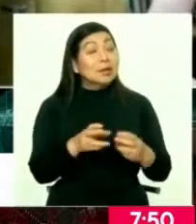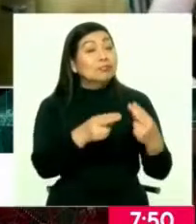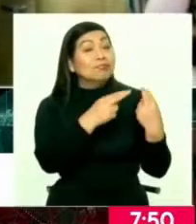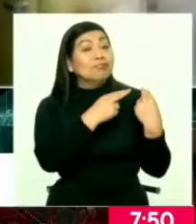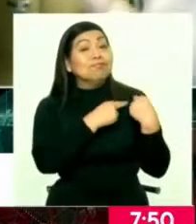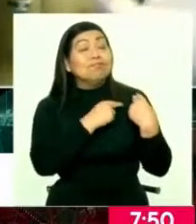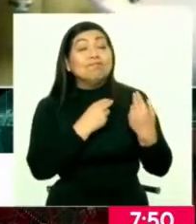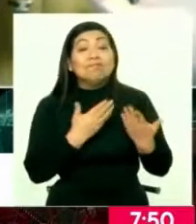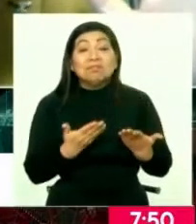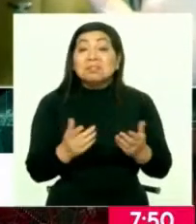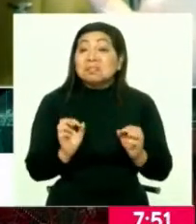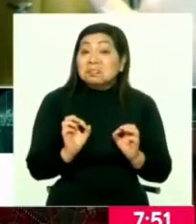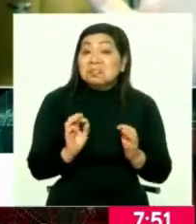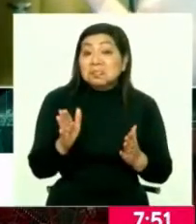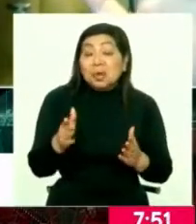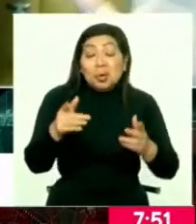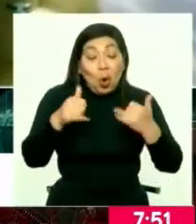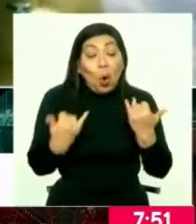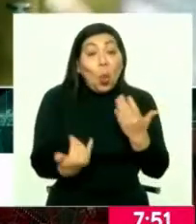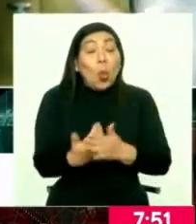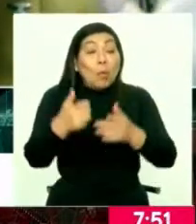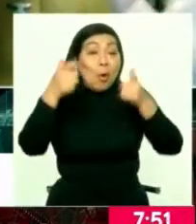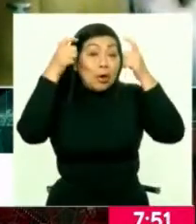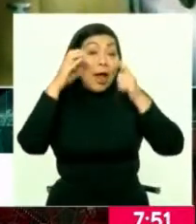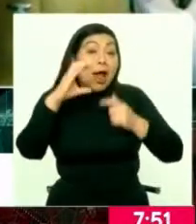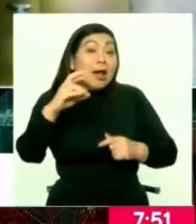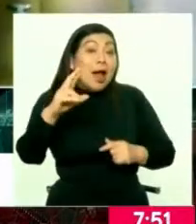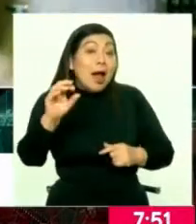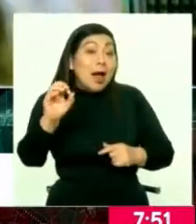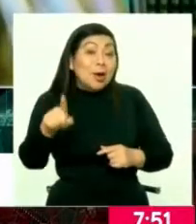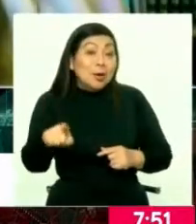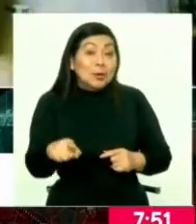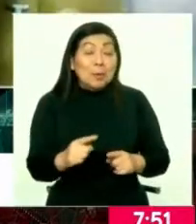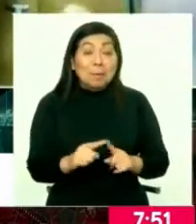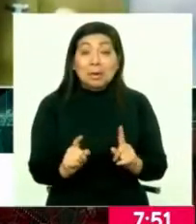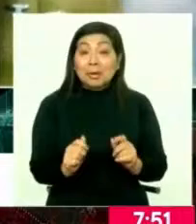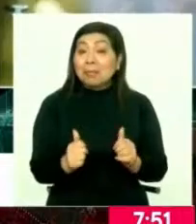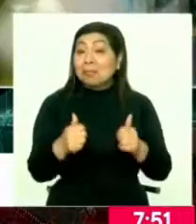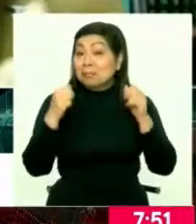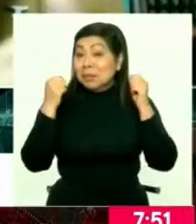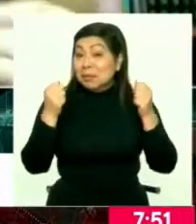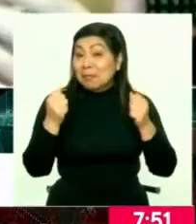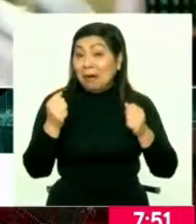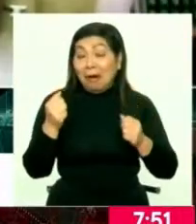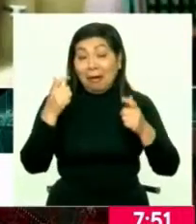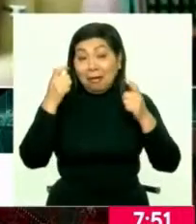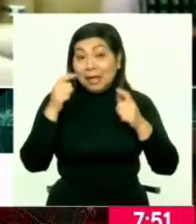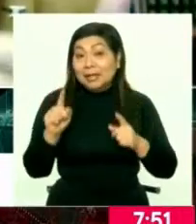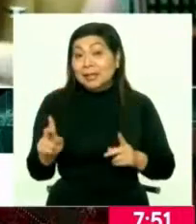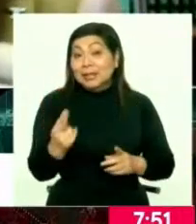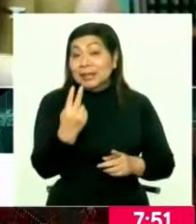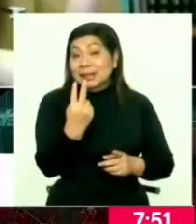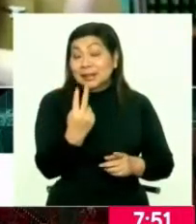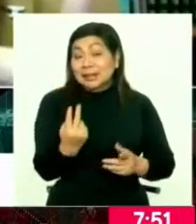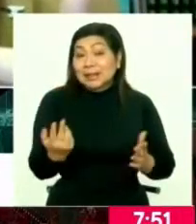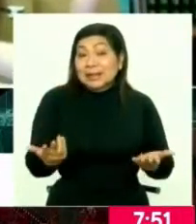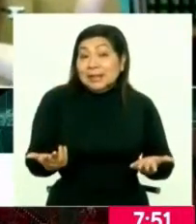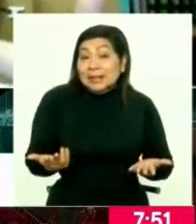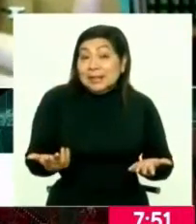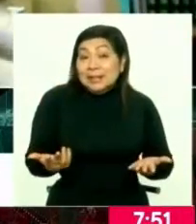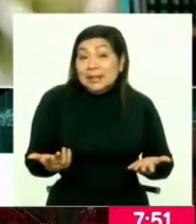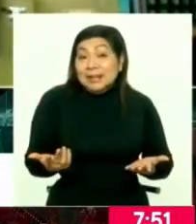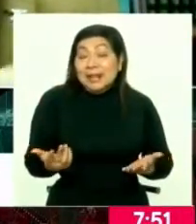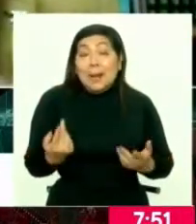asumir la situación y decir, bueno, él es el rey, muerta la reina, vive el rey, ¿no? Uh-huh. Entonces,